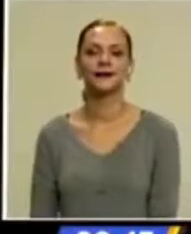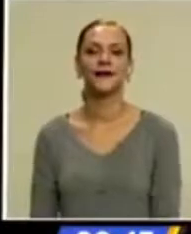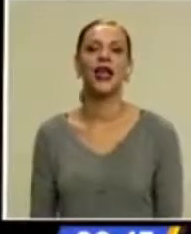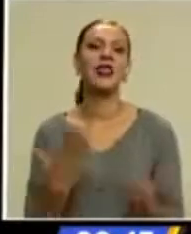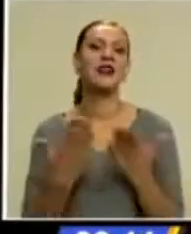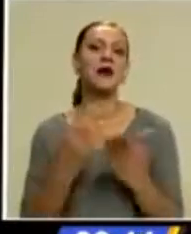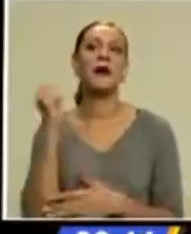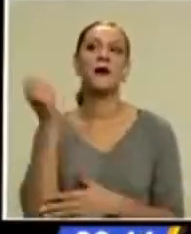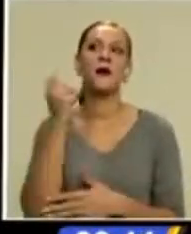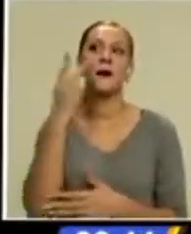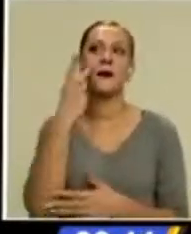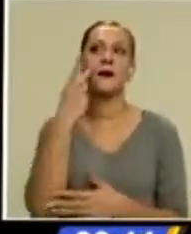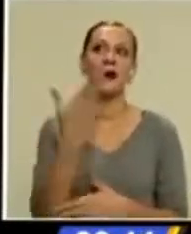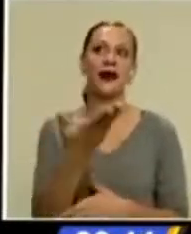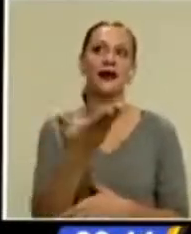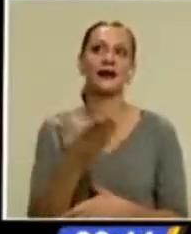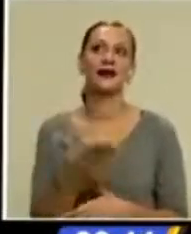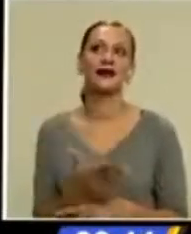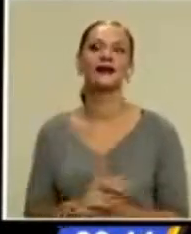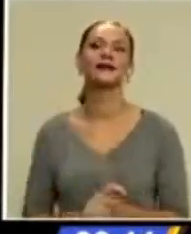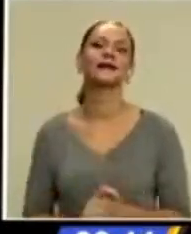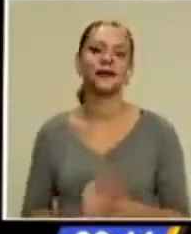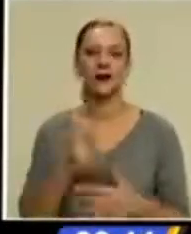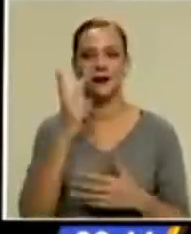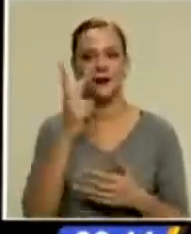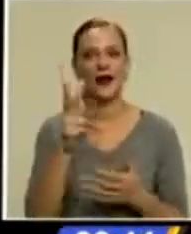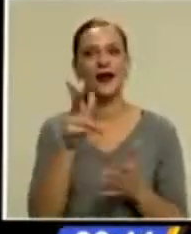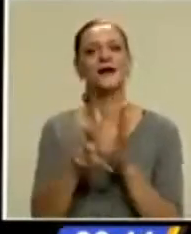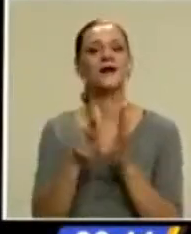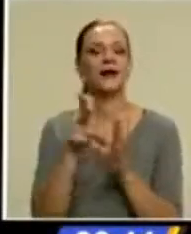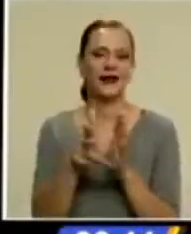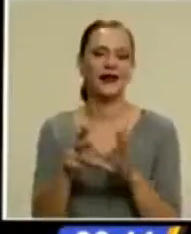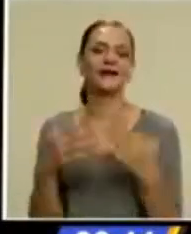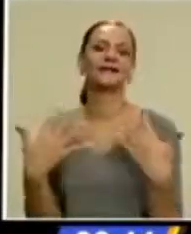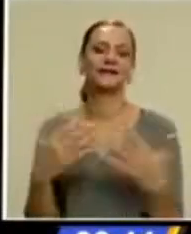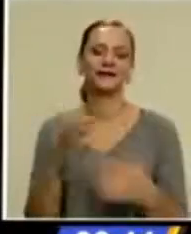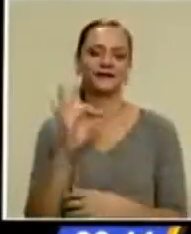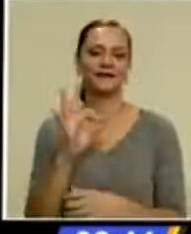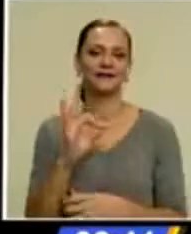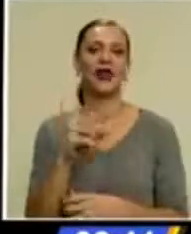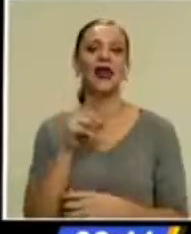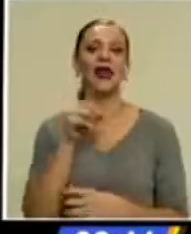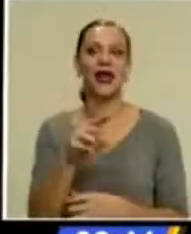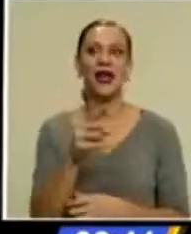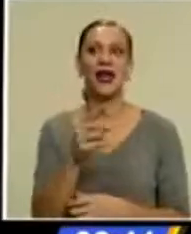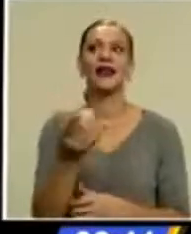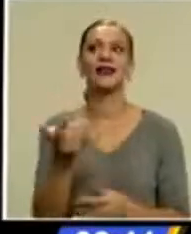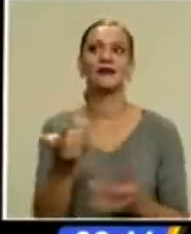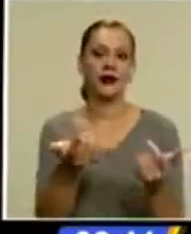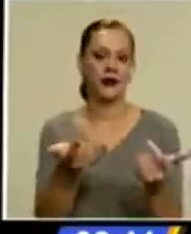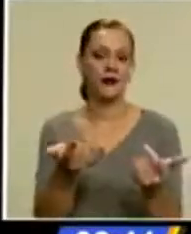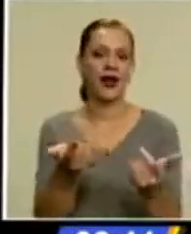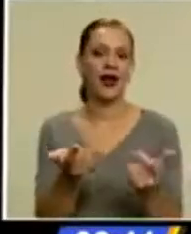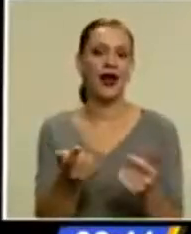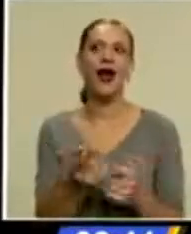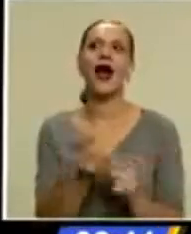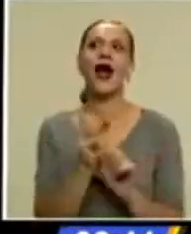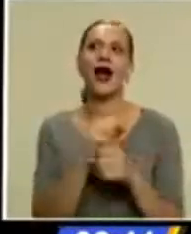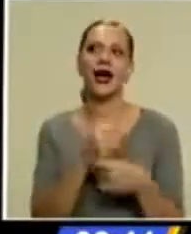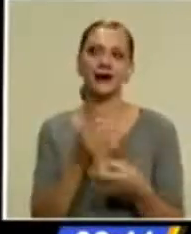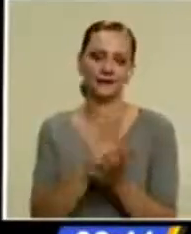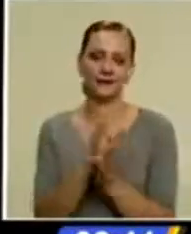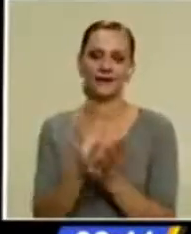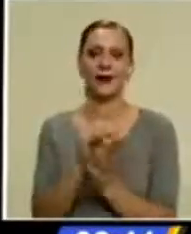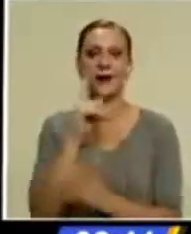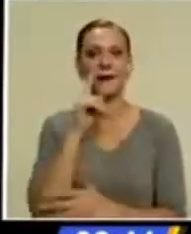de Guanacaste. Vean, vean en video. Ajá. Es Spider-Man, haciendo, ven